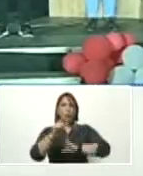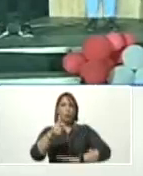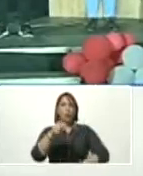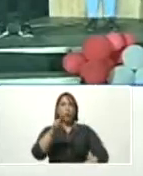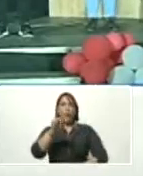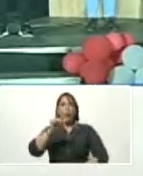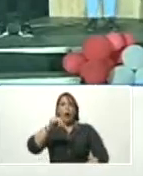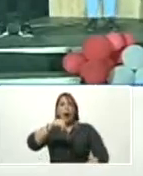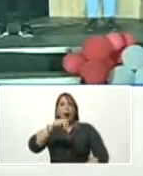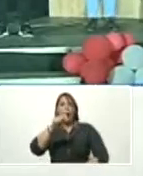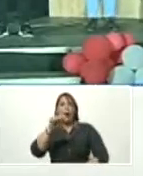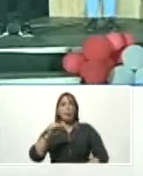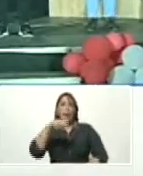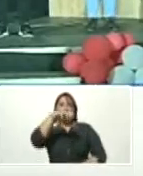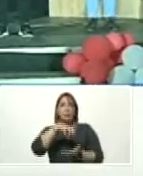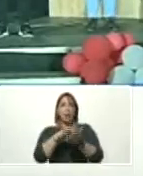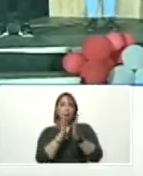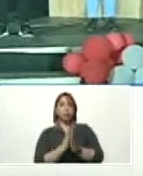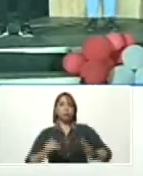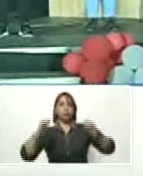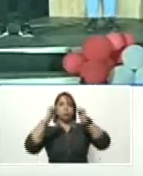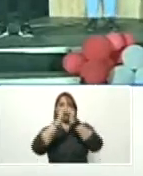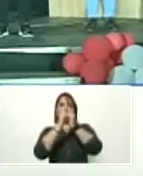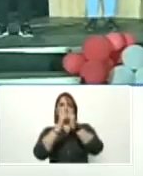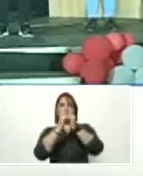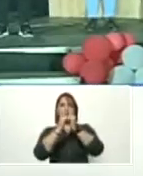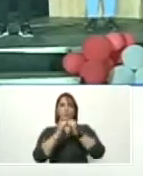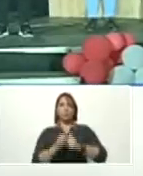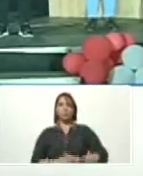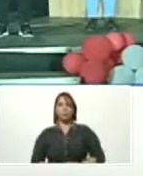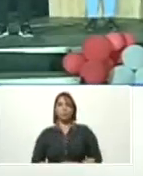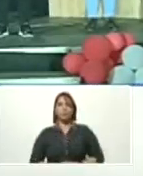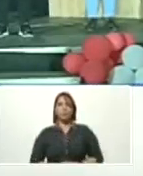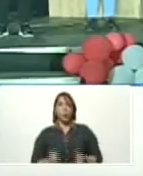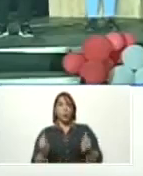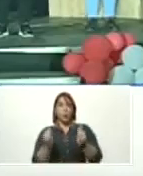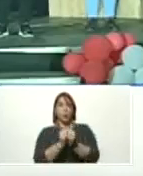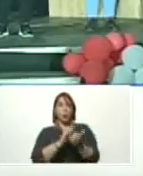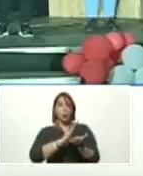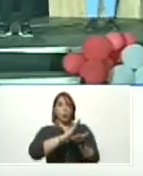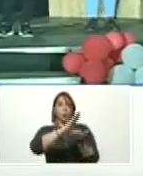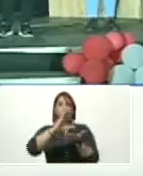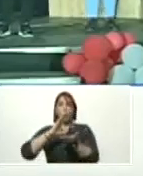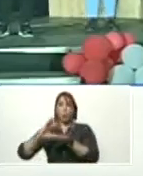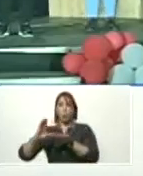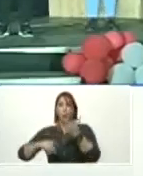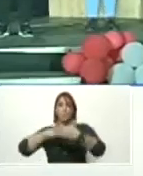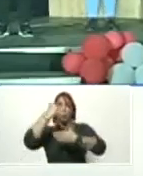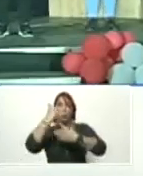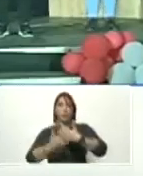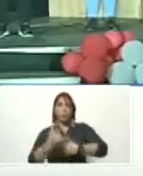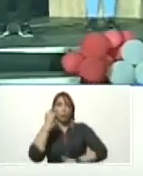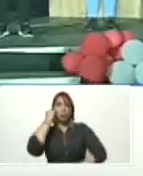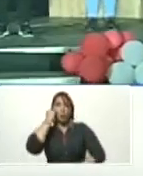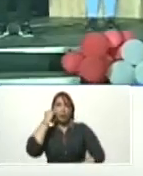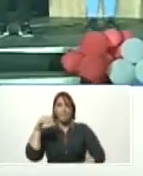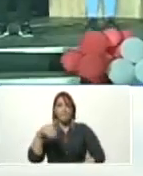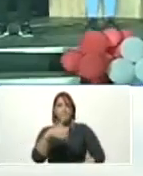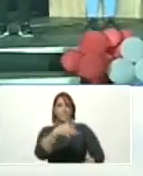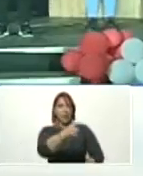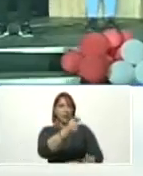José, allá viene Luis José con los créditos para proyectos de mujeres